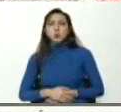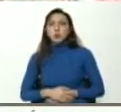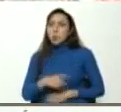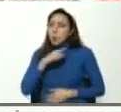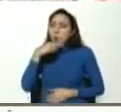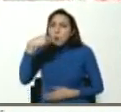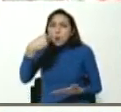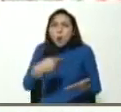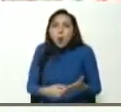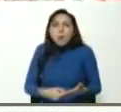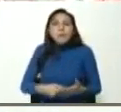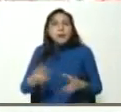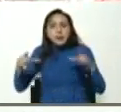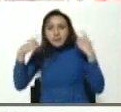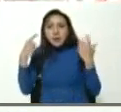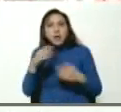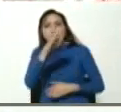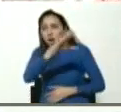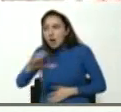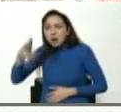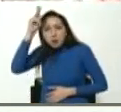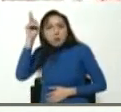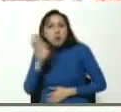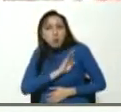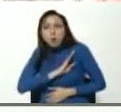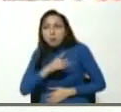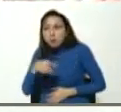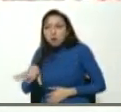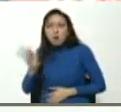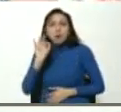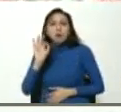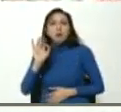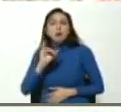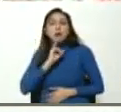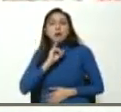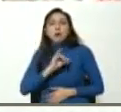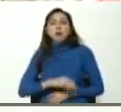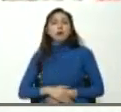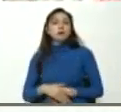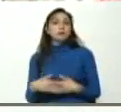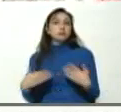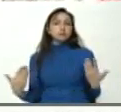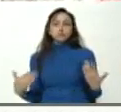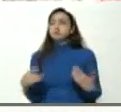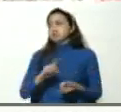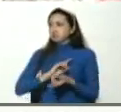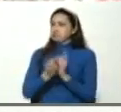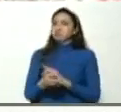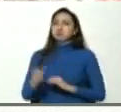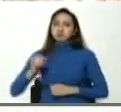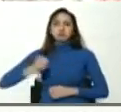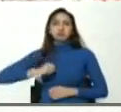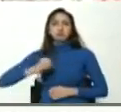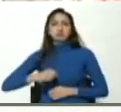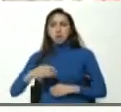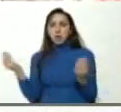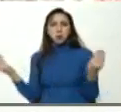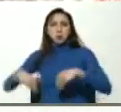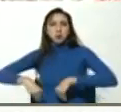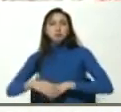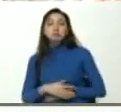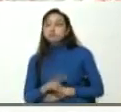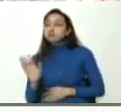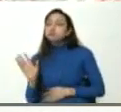guaira es un nombre caribe indígena y le dije bueno vamos a cambiar esto y él empezó el